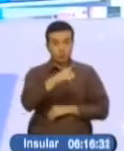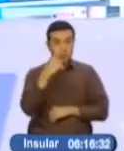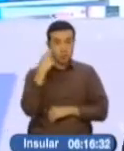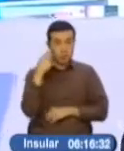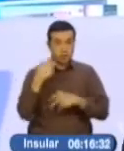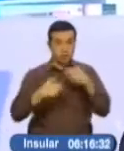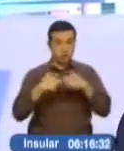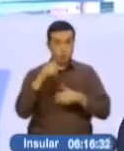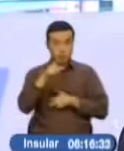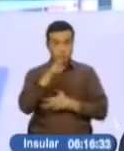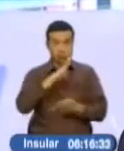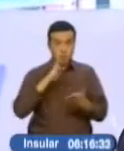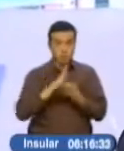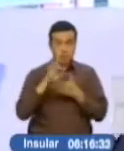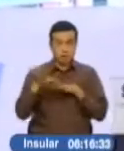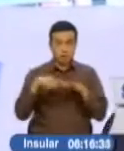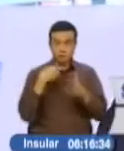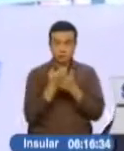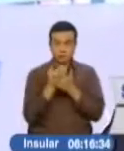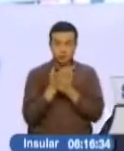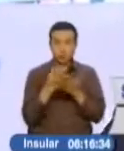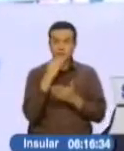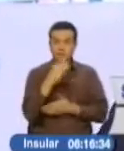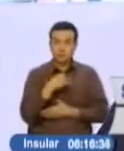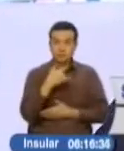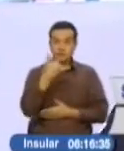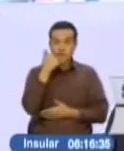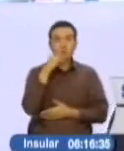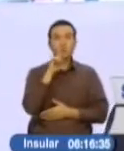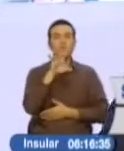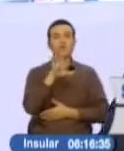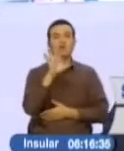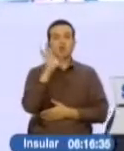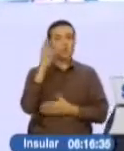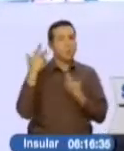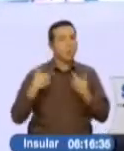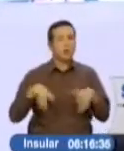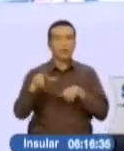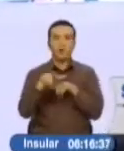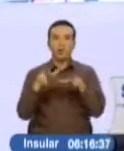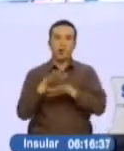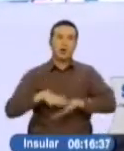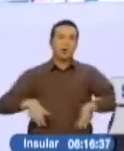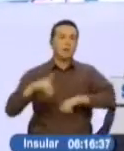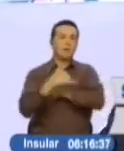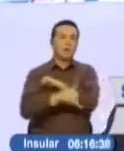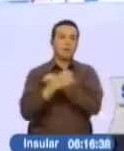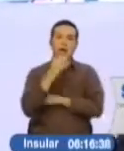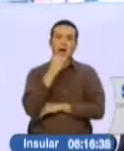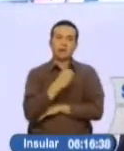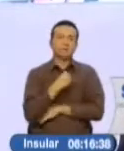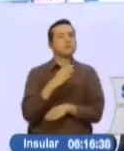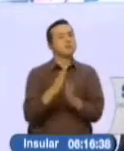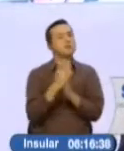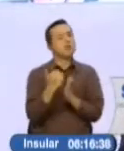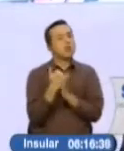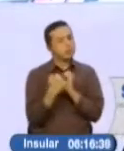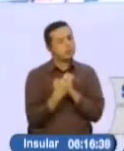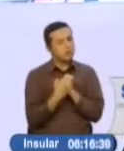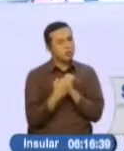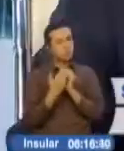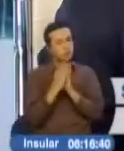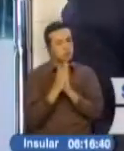encuentra problemas en su barrio, en su actividad económica, llámenos al 159 desde cualquier rincón del país. Ayúdenos a servirle de mejor